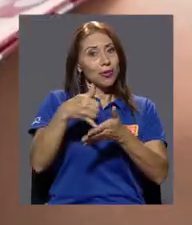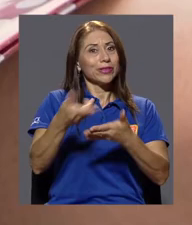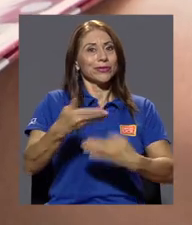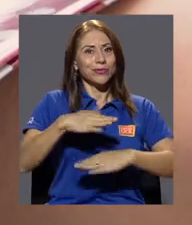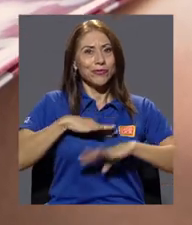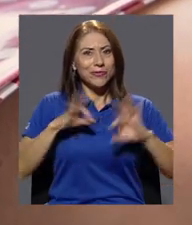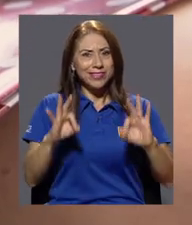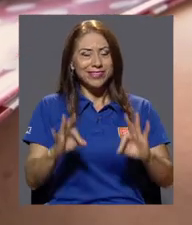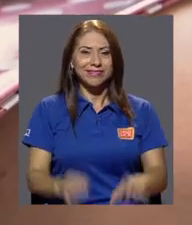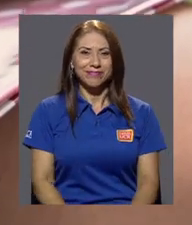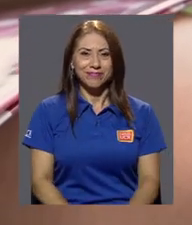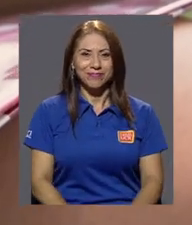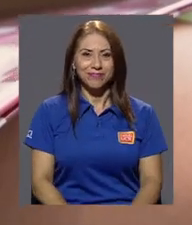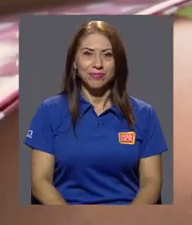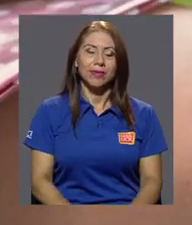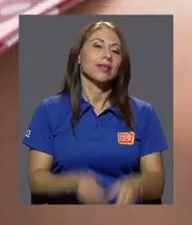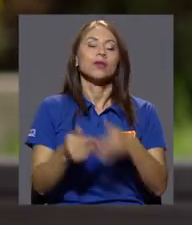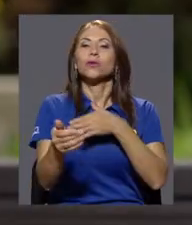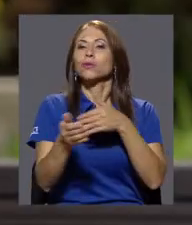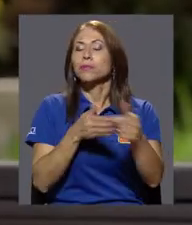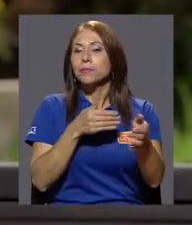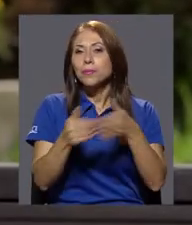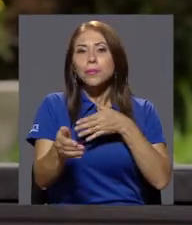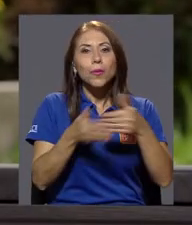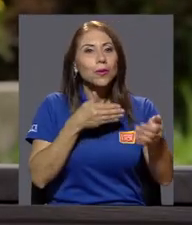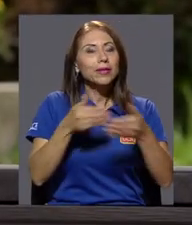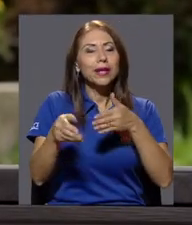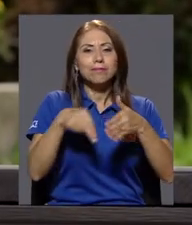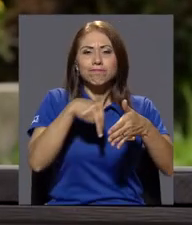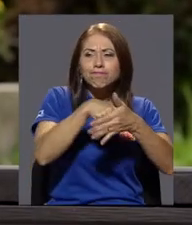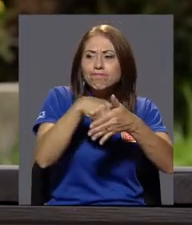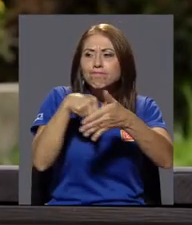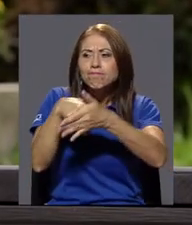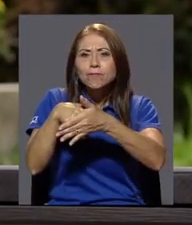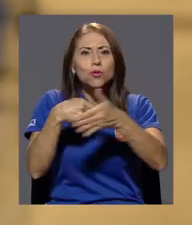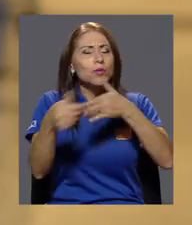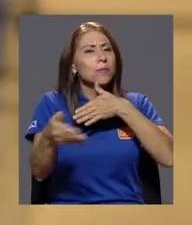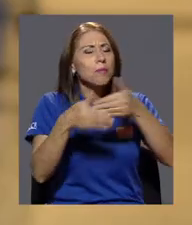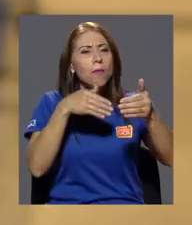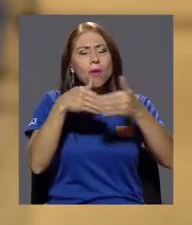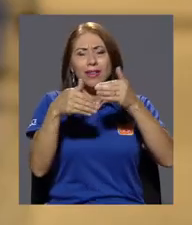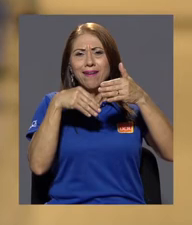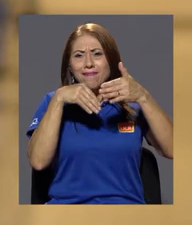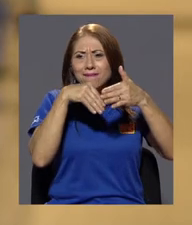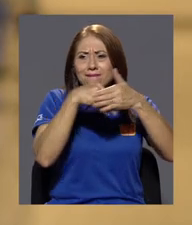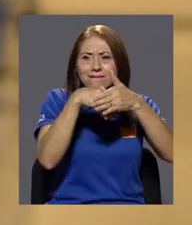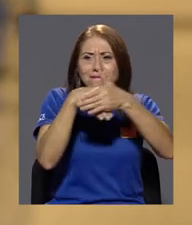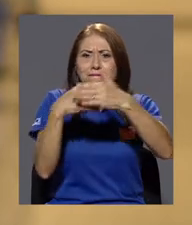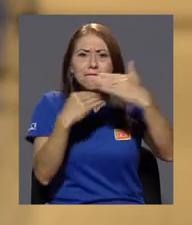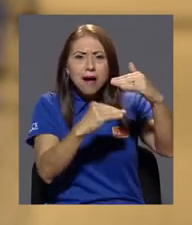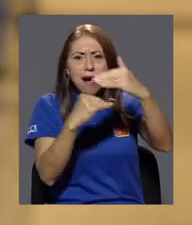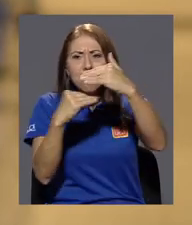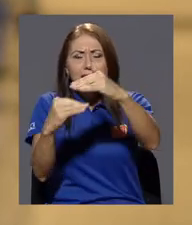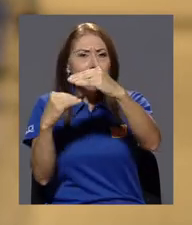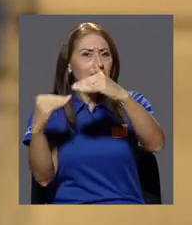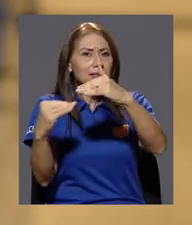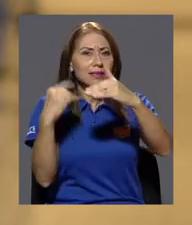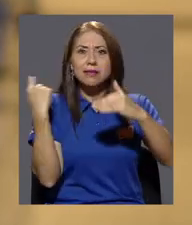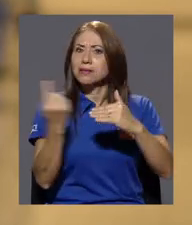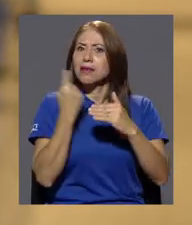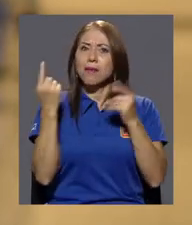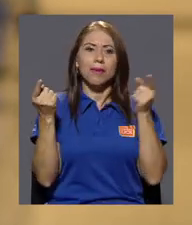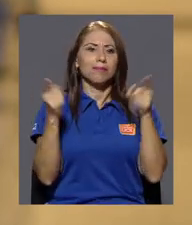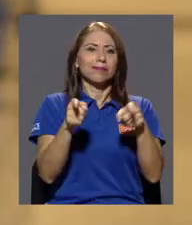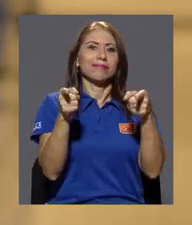más que suficiente. No importan las barreras y los obstáculos que hay en el camino, porque siempre los van a